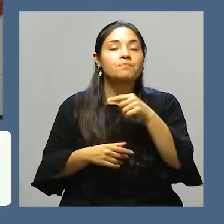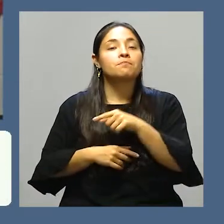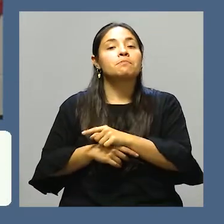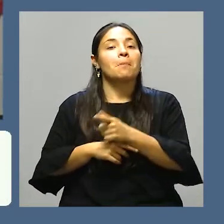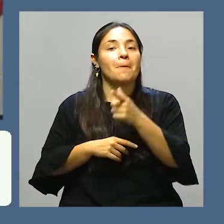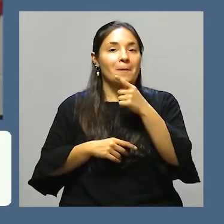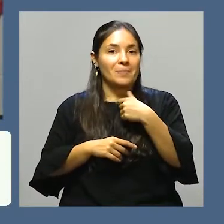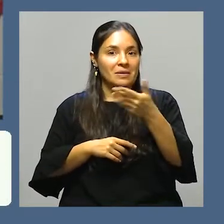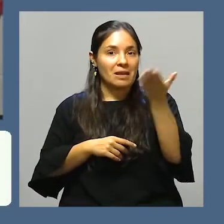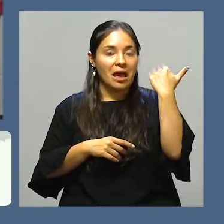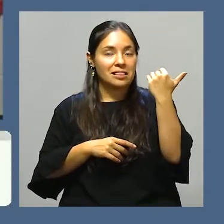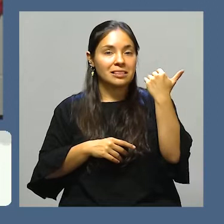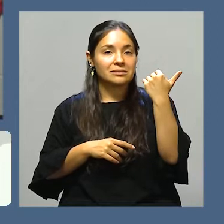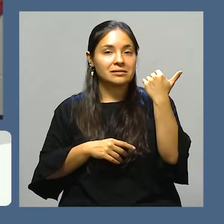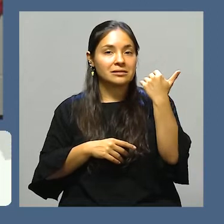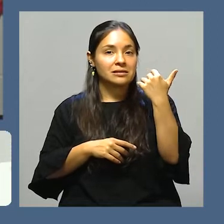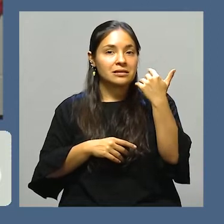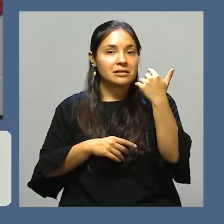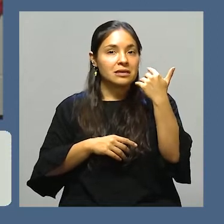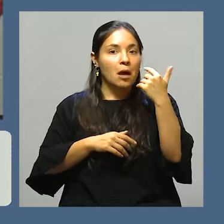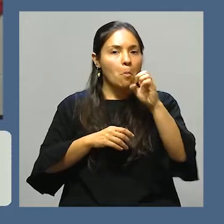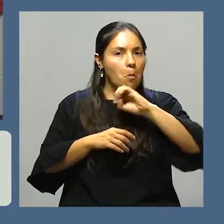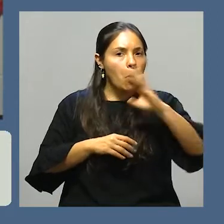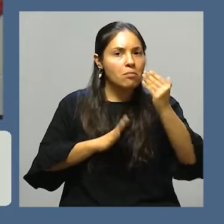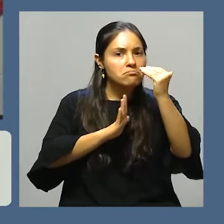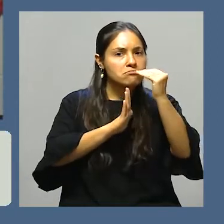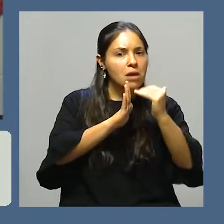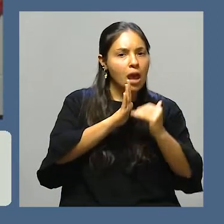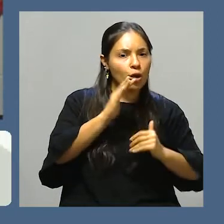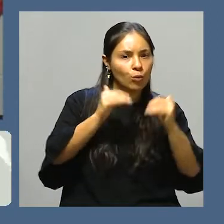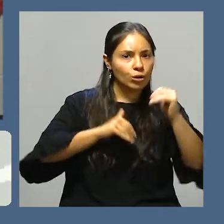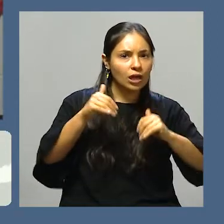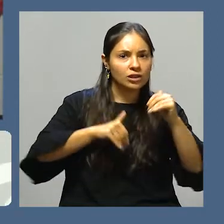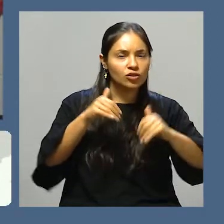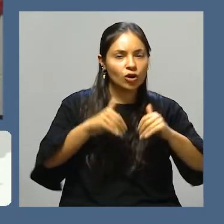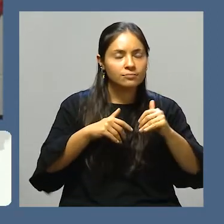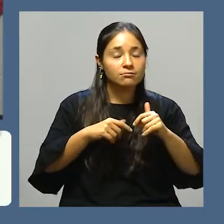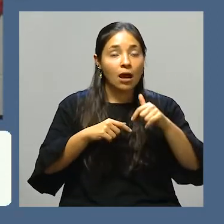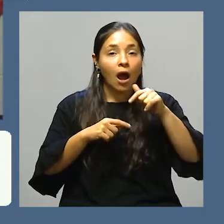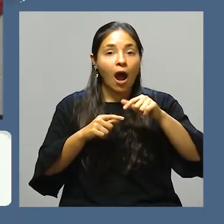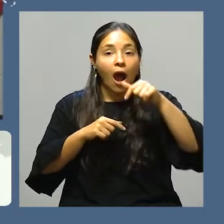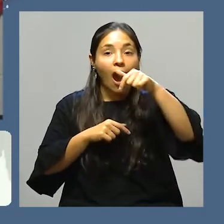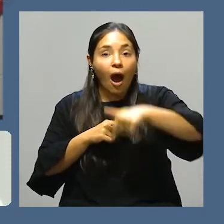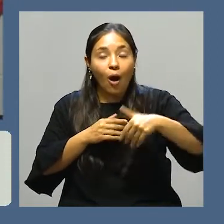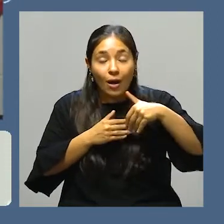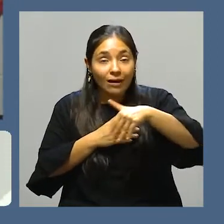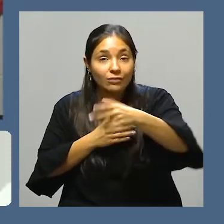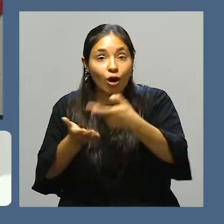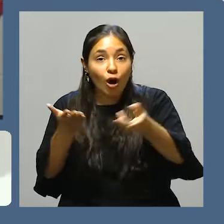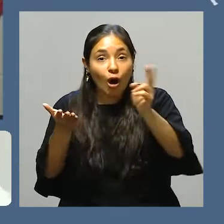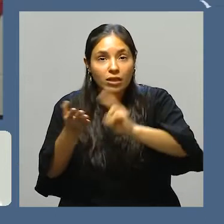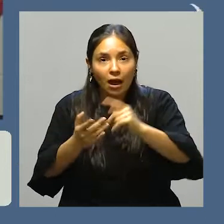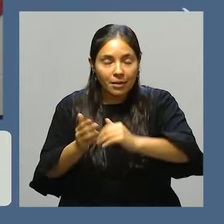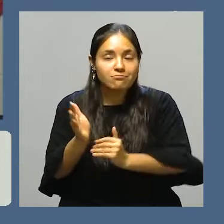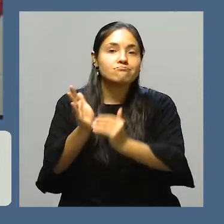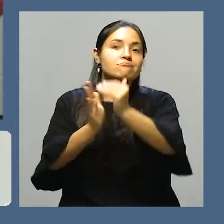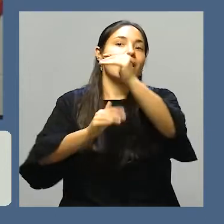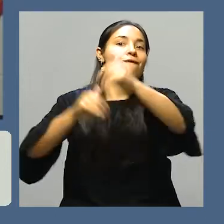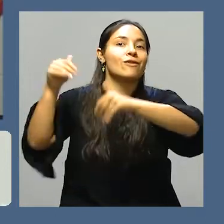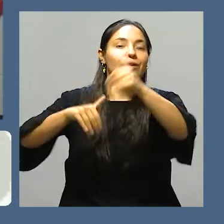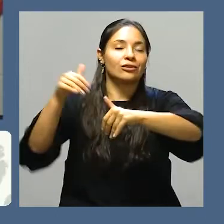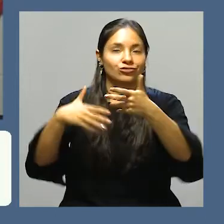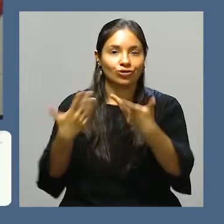jugada de cancelación o de cambio en la fecha de las elecciones. Yo creo que esa alerta fue relativamente preventiva. Yo creo que